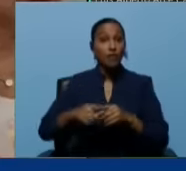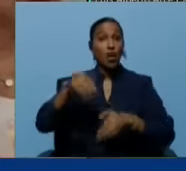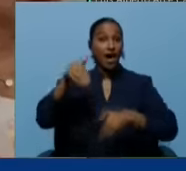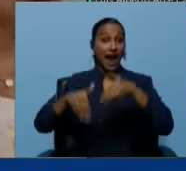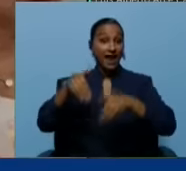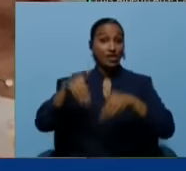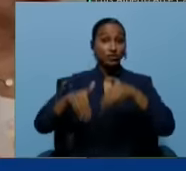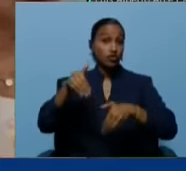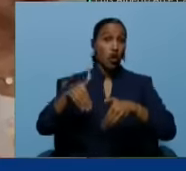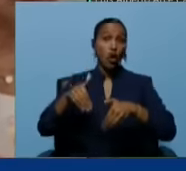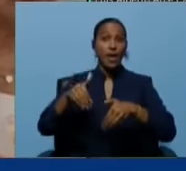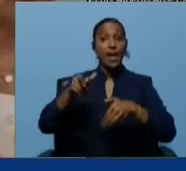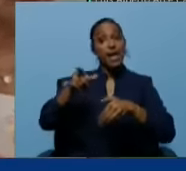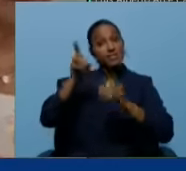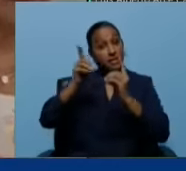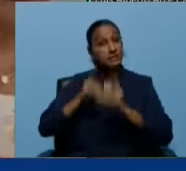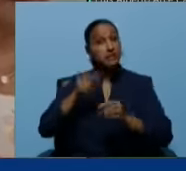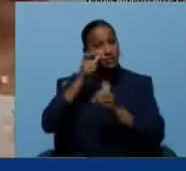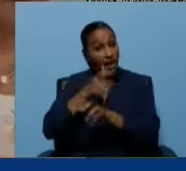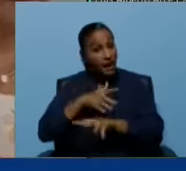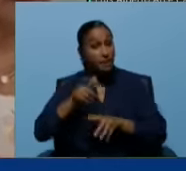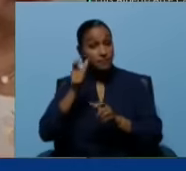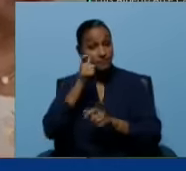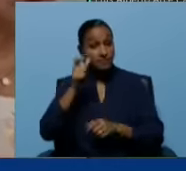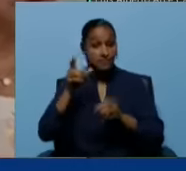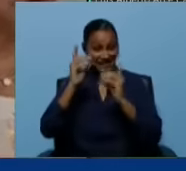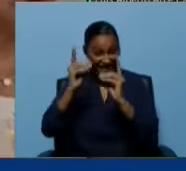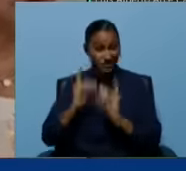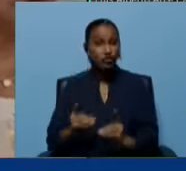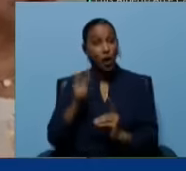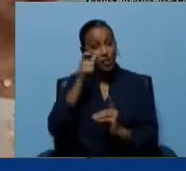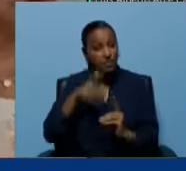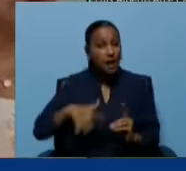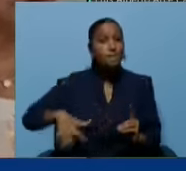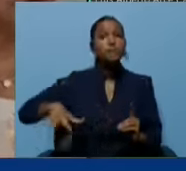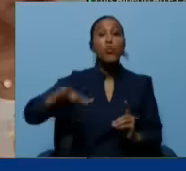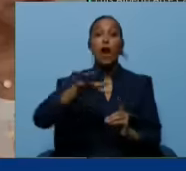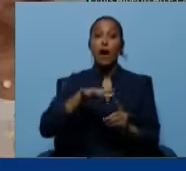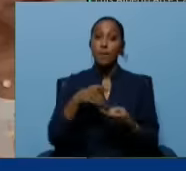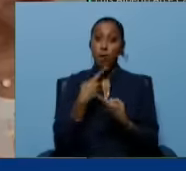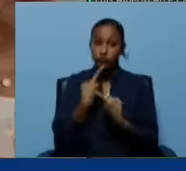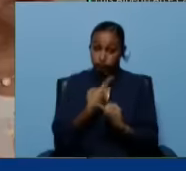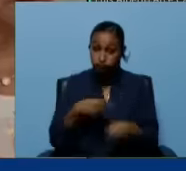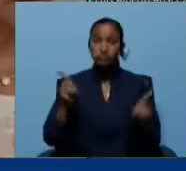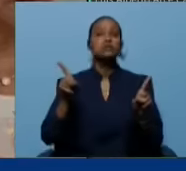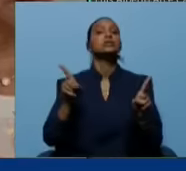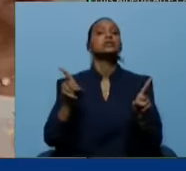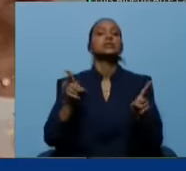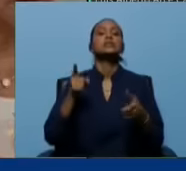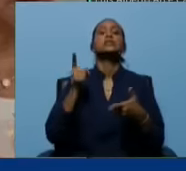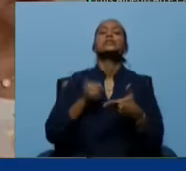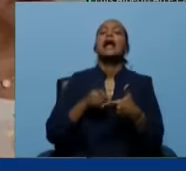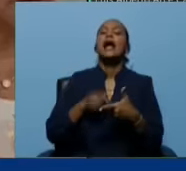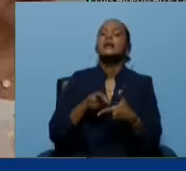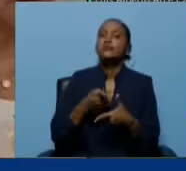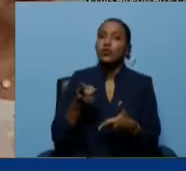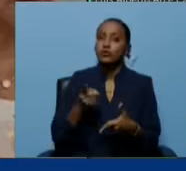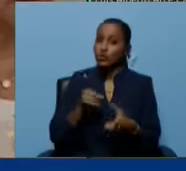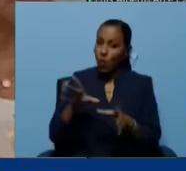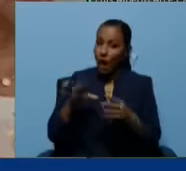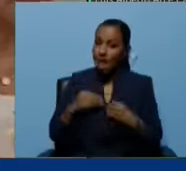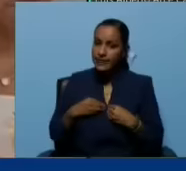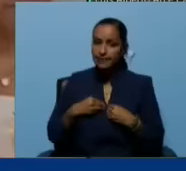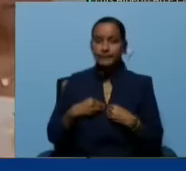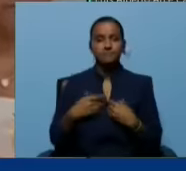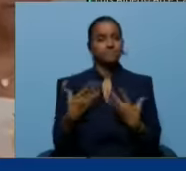asuntos internos, con su consecuente afectación a la voluntad del pueblo y a la soberanía e institucionalidad